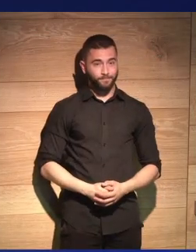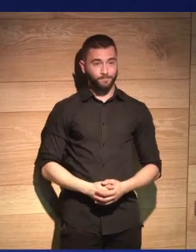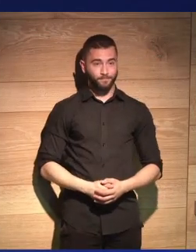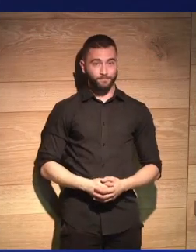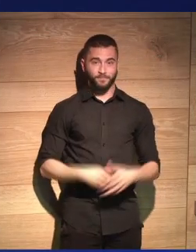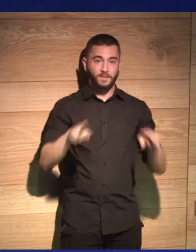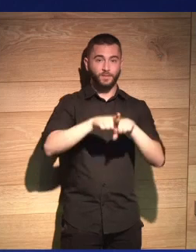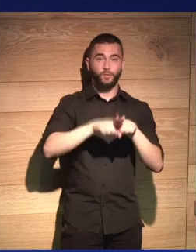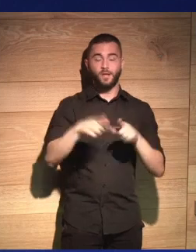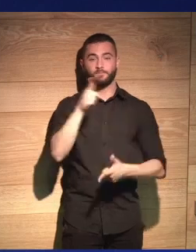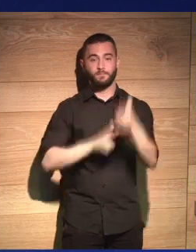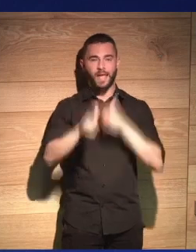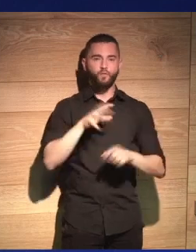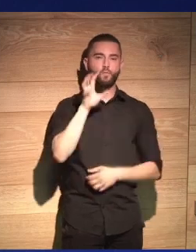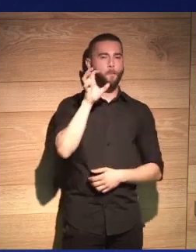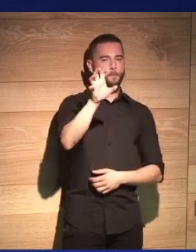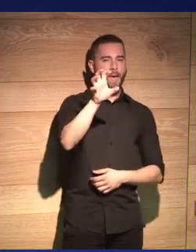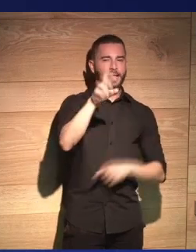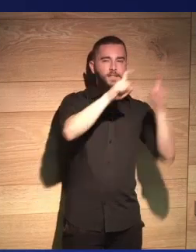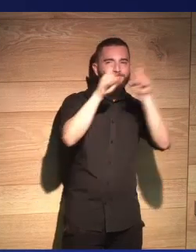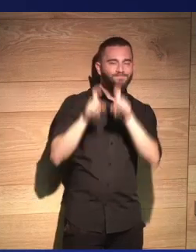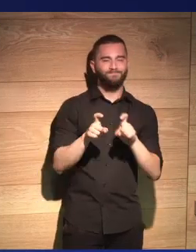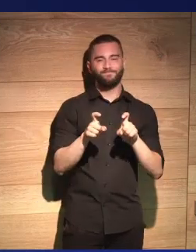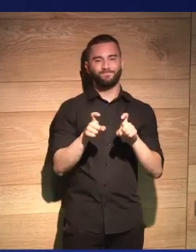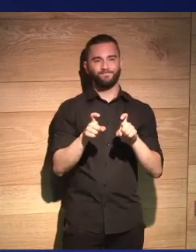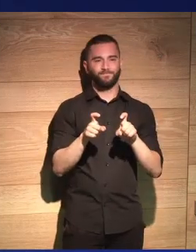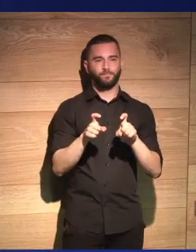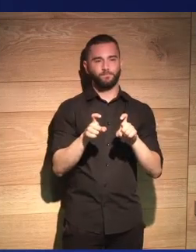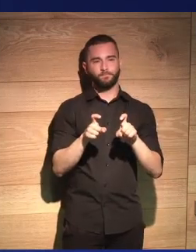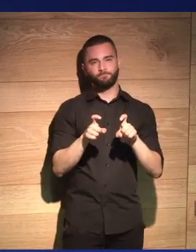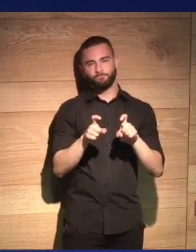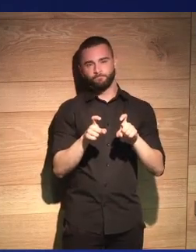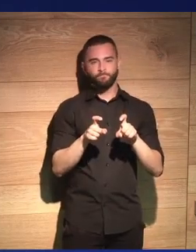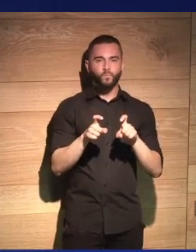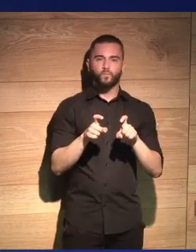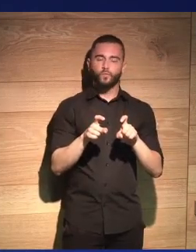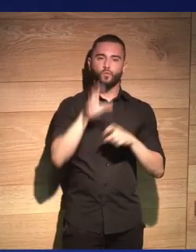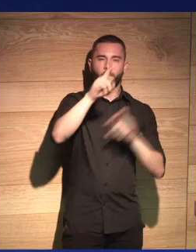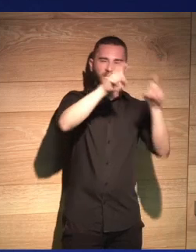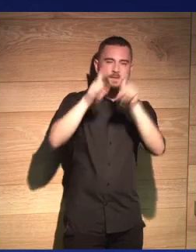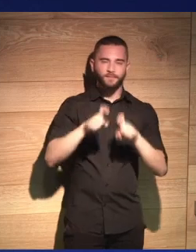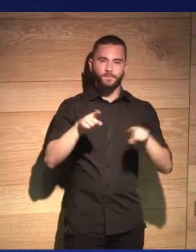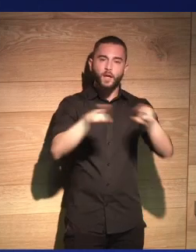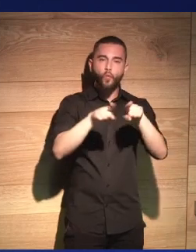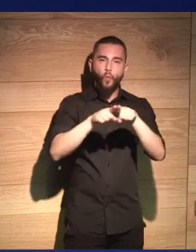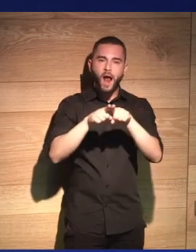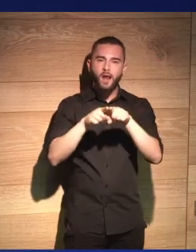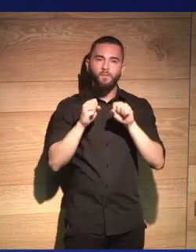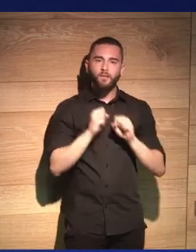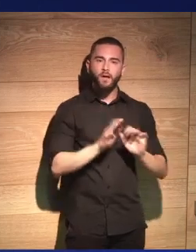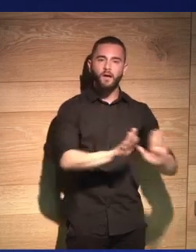era viajar por un país de alguna manera abandonado, ¿no?